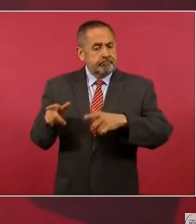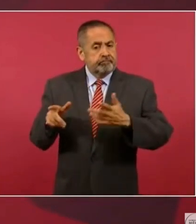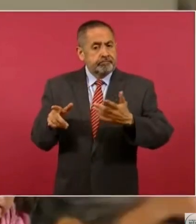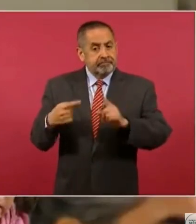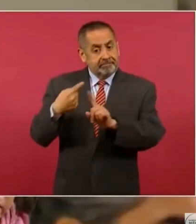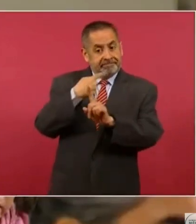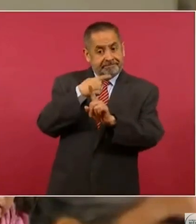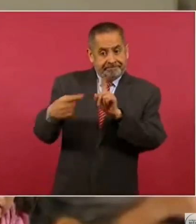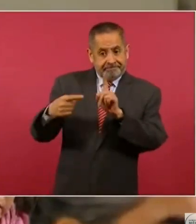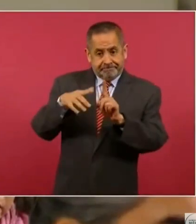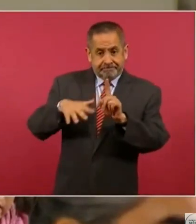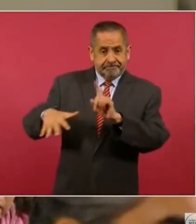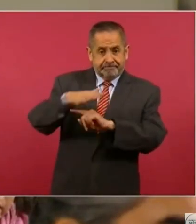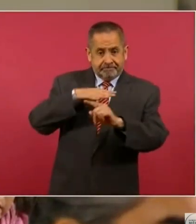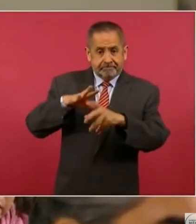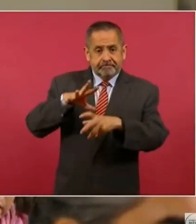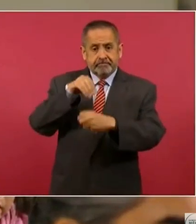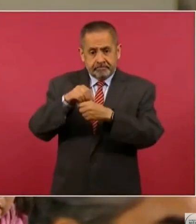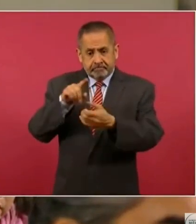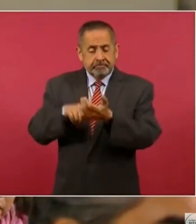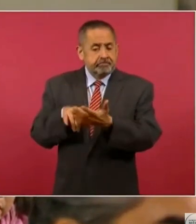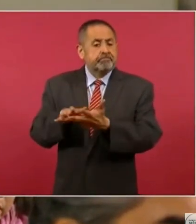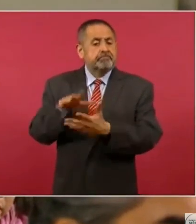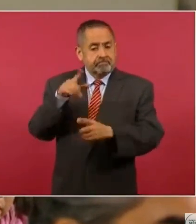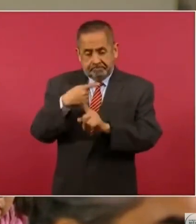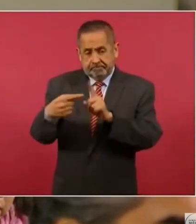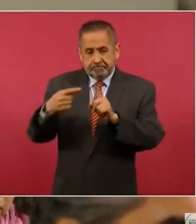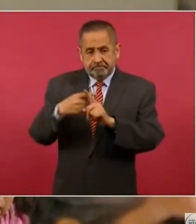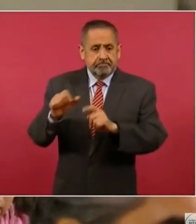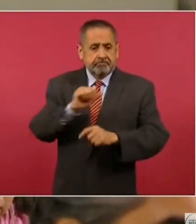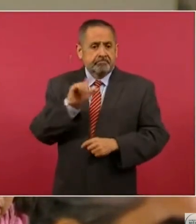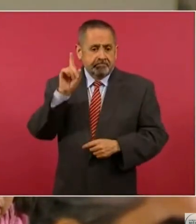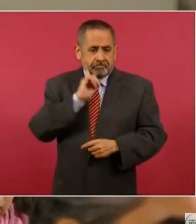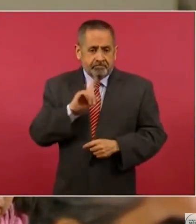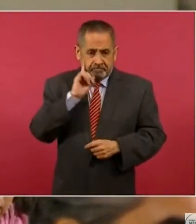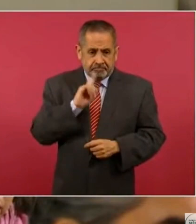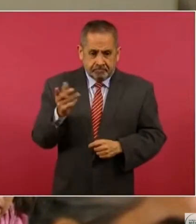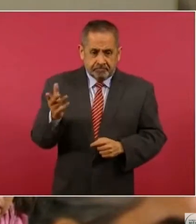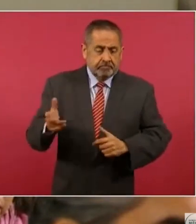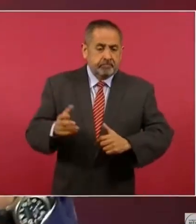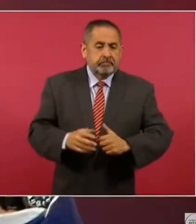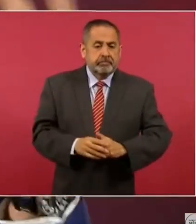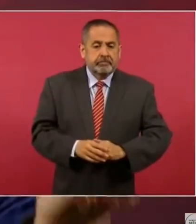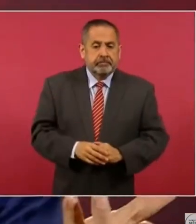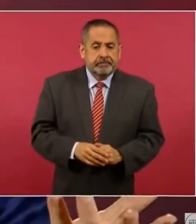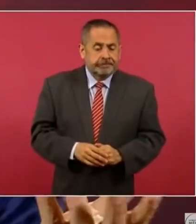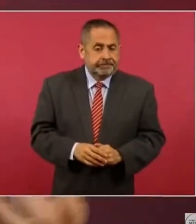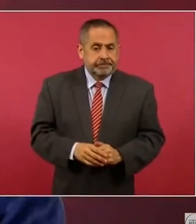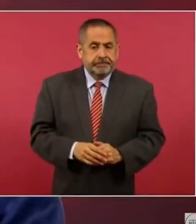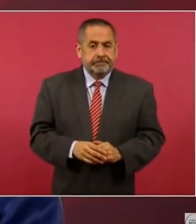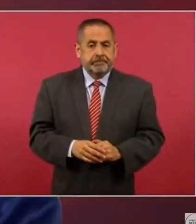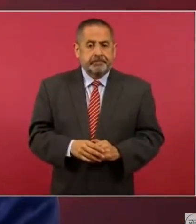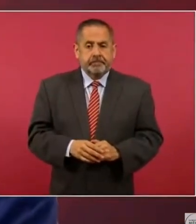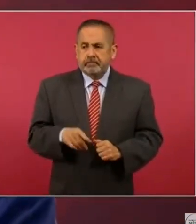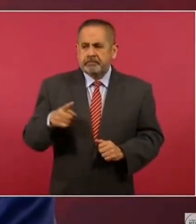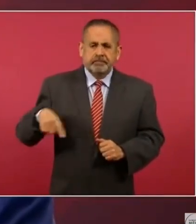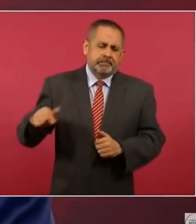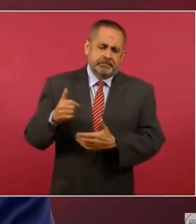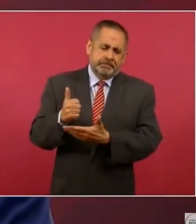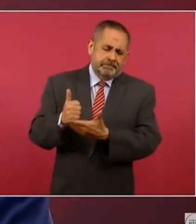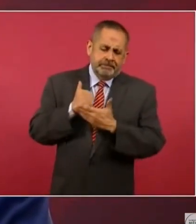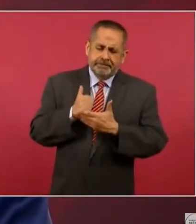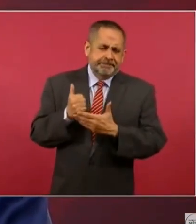la mitad del gabinete prácticamente son mujeres y me ayudan